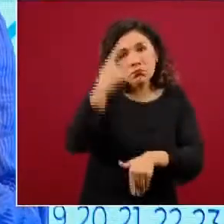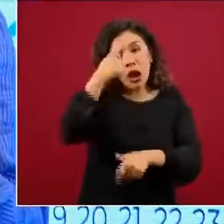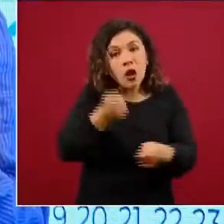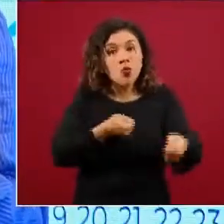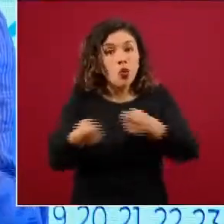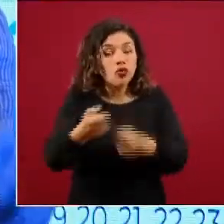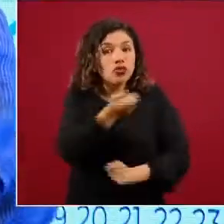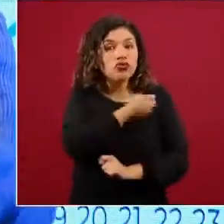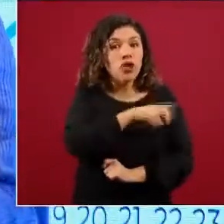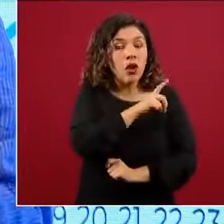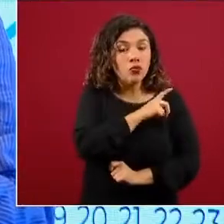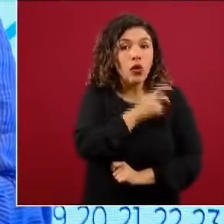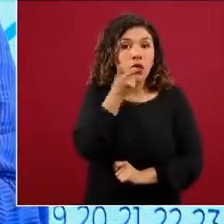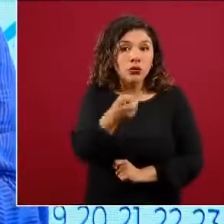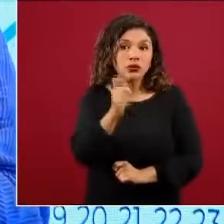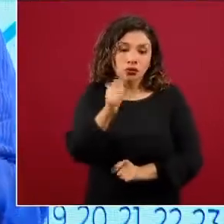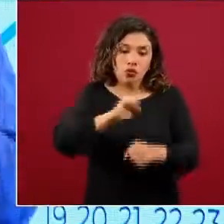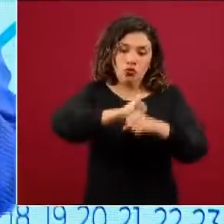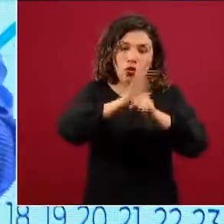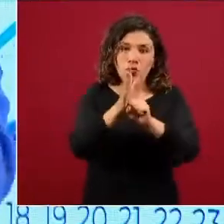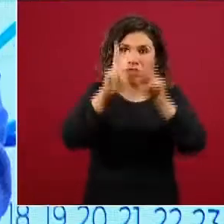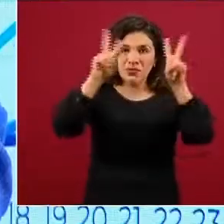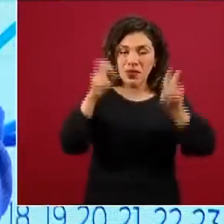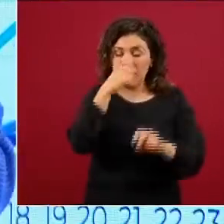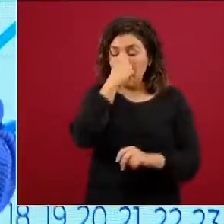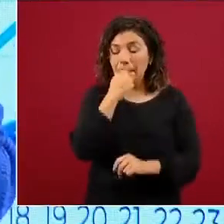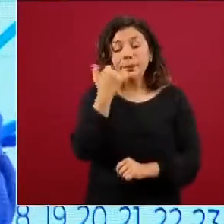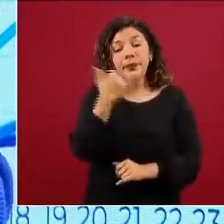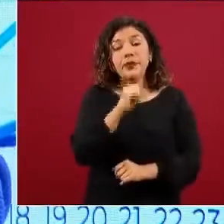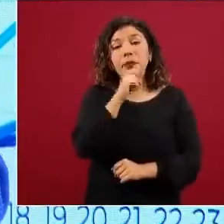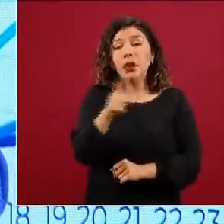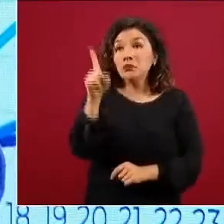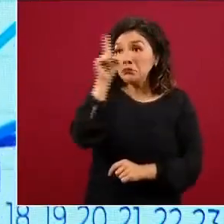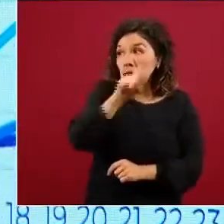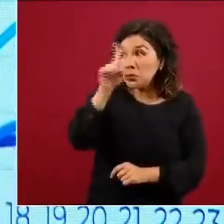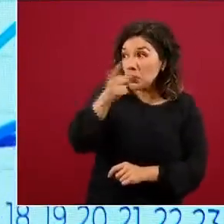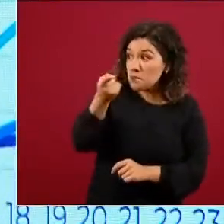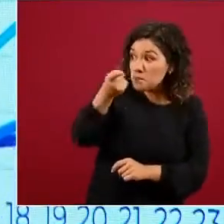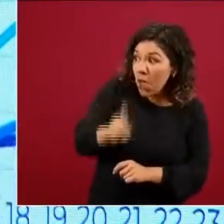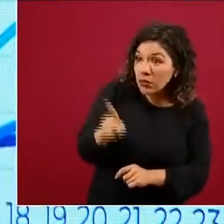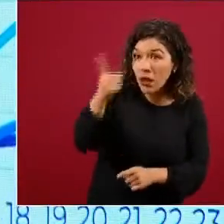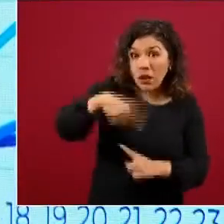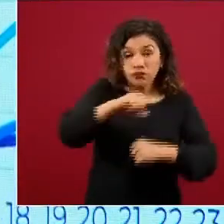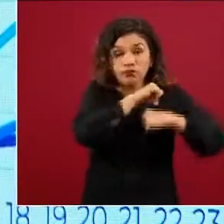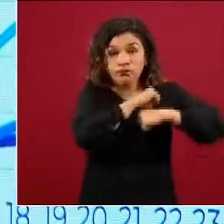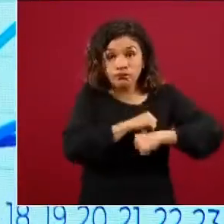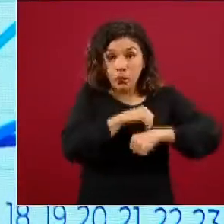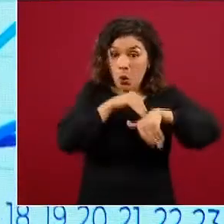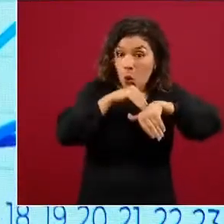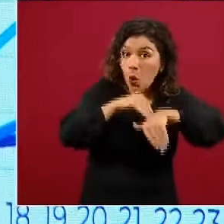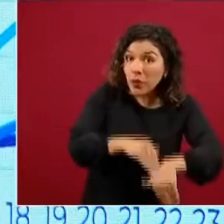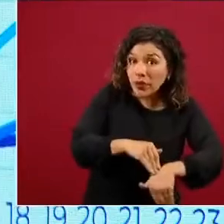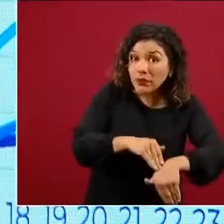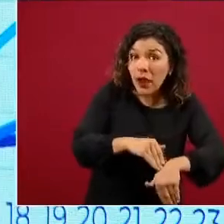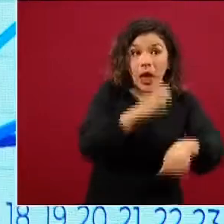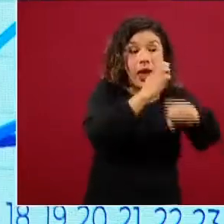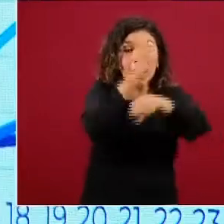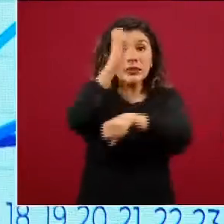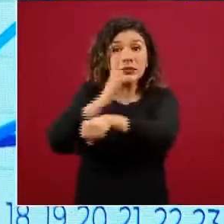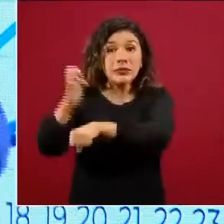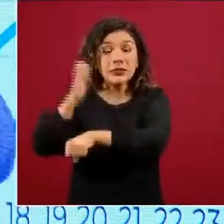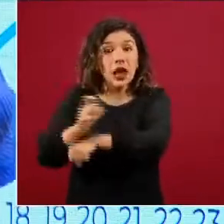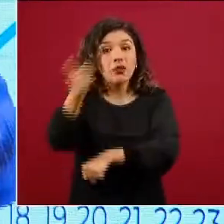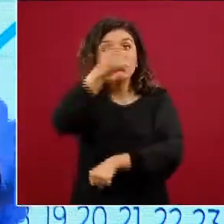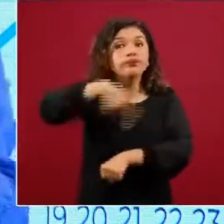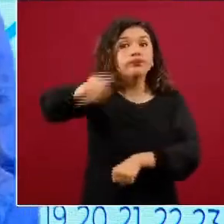control sanitario que tienen que ver con COVID y atendiendo a las indicaciones que den las autoridades sanitarias estatales, que